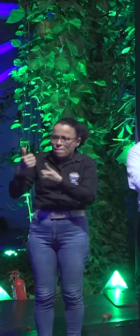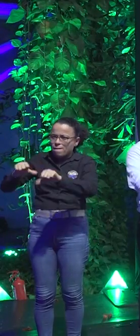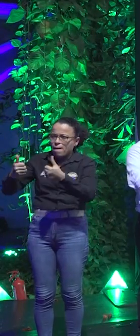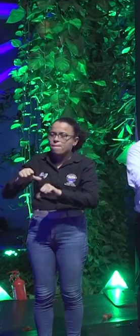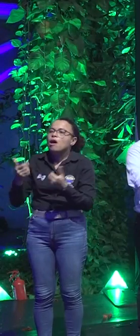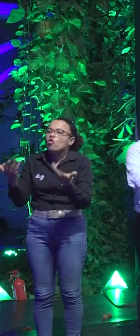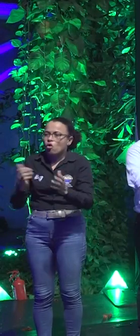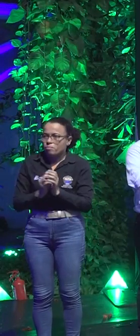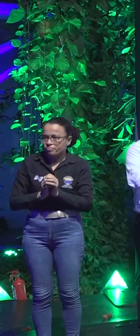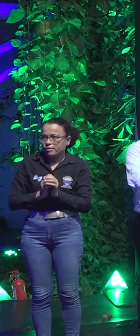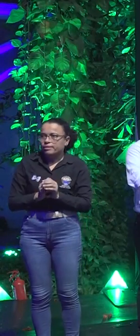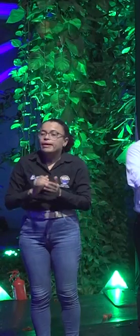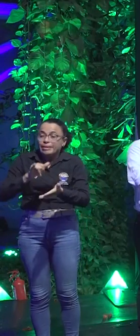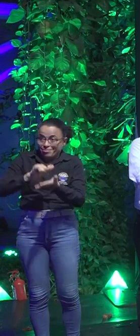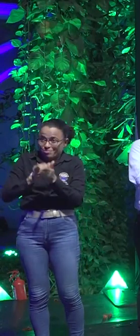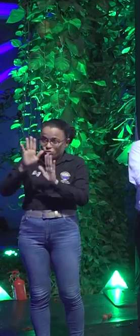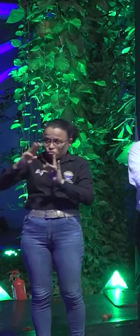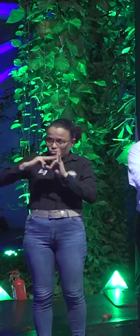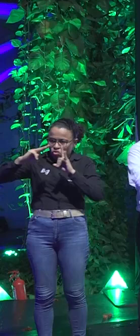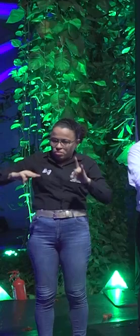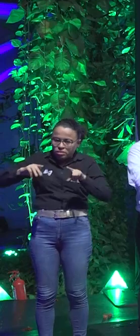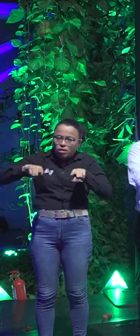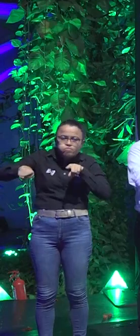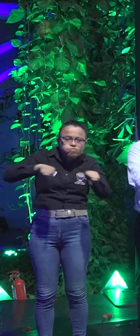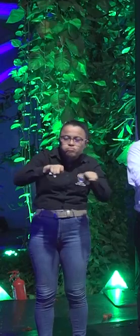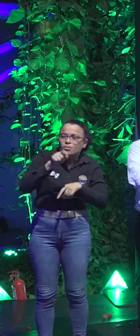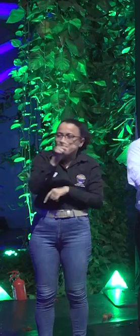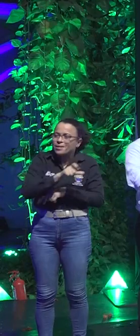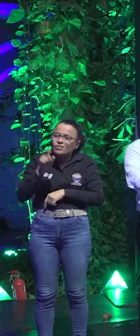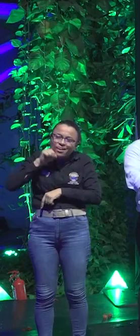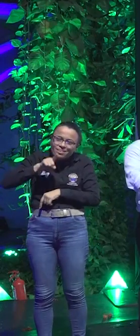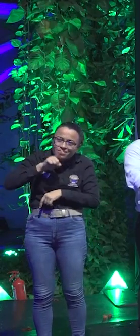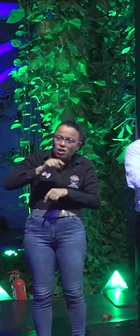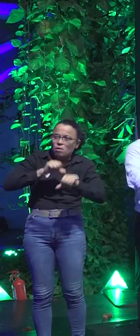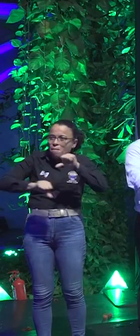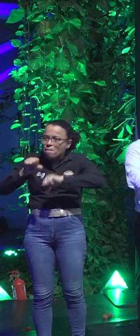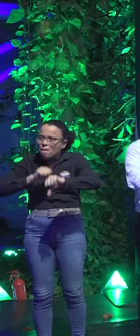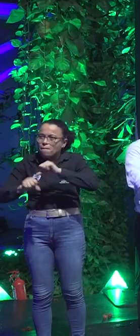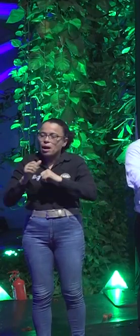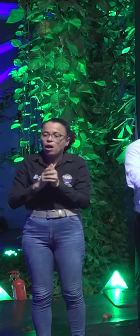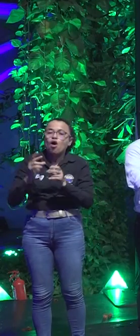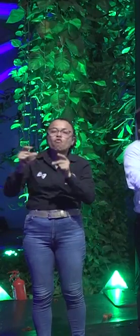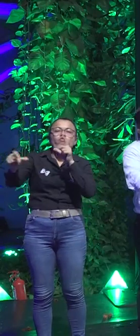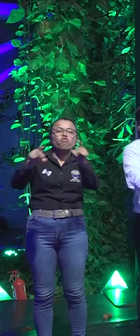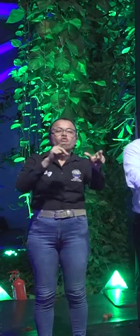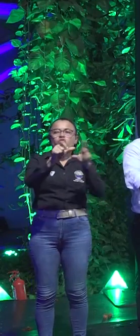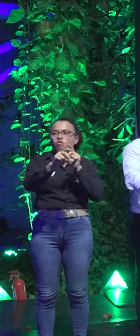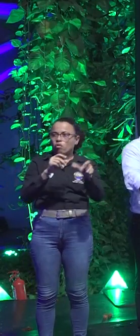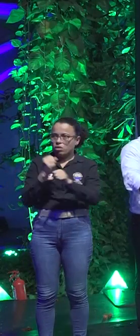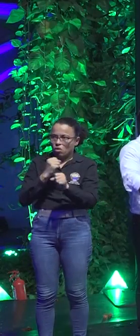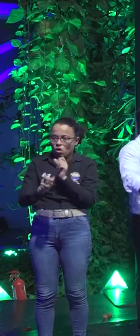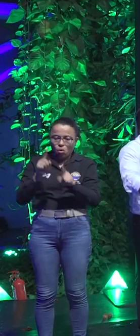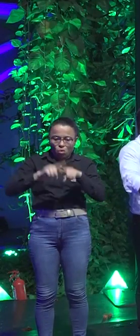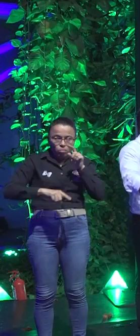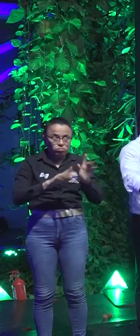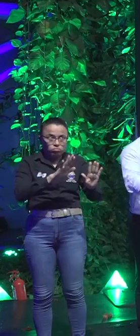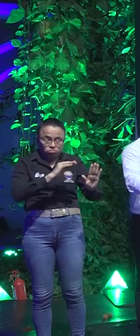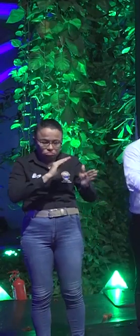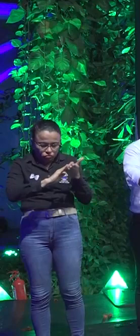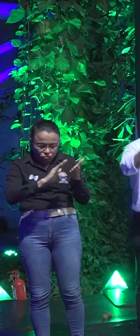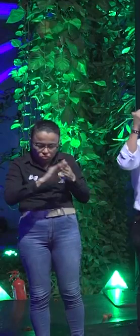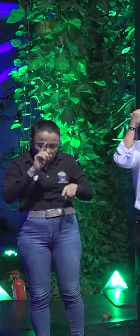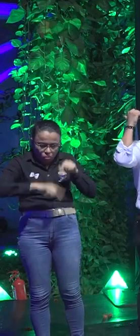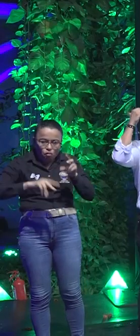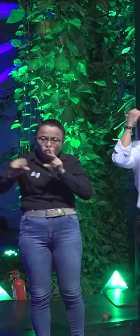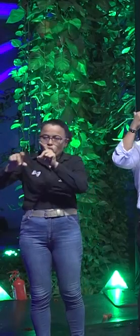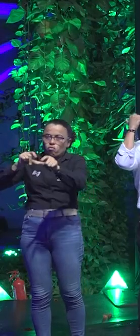echáramos a la calle simplemente, sin contemplación y sin nada, pues nadie podía prever la pandemia. Y yo dije, pues si me hallan responsable